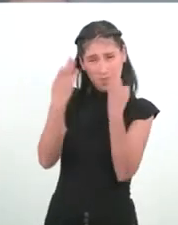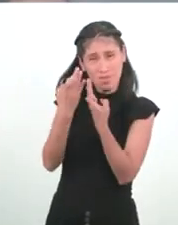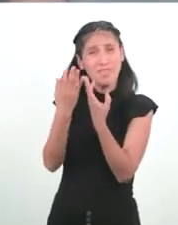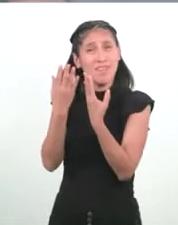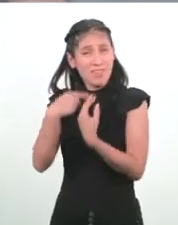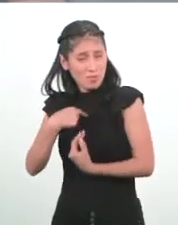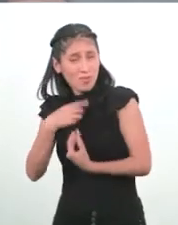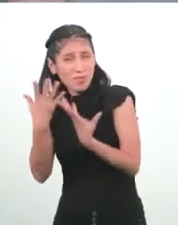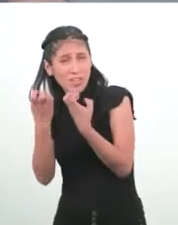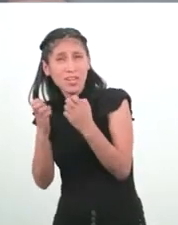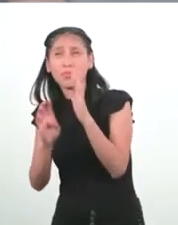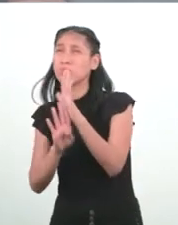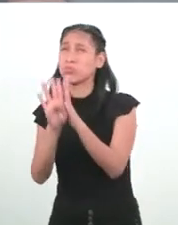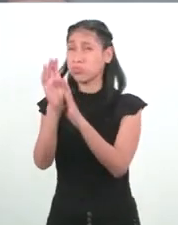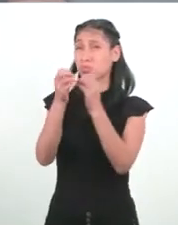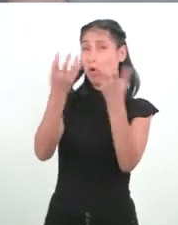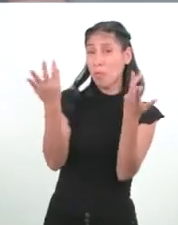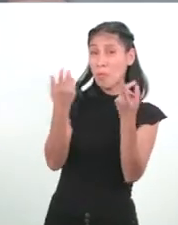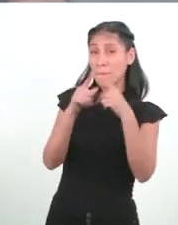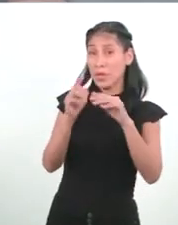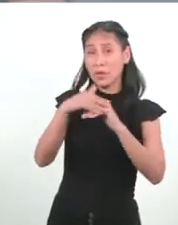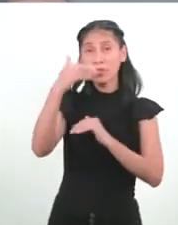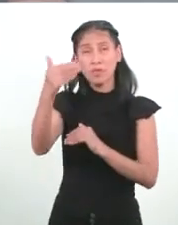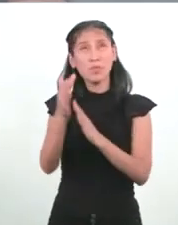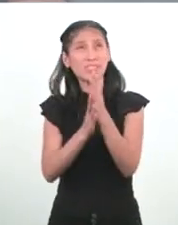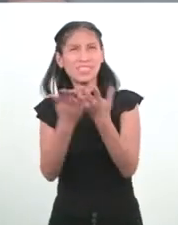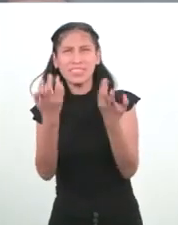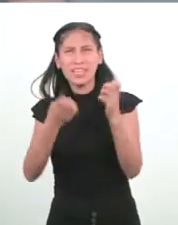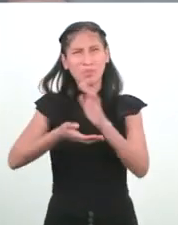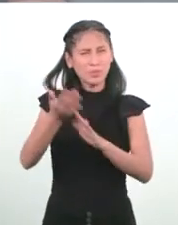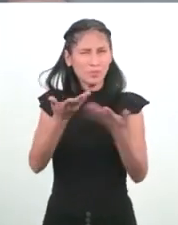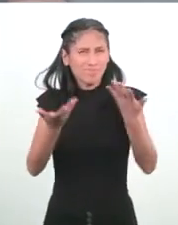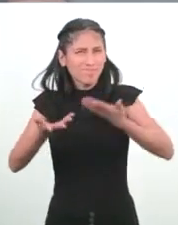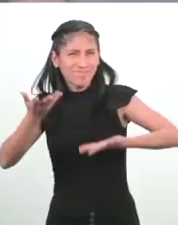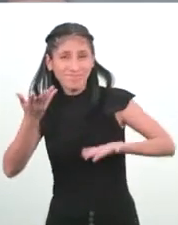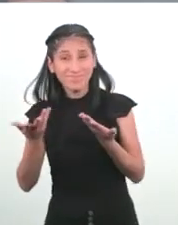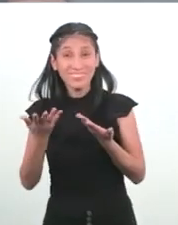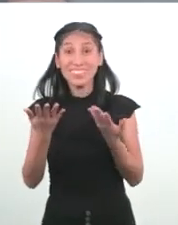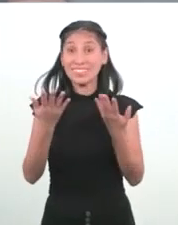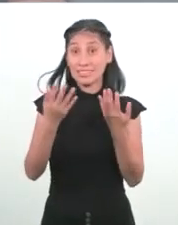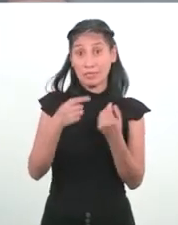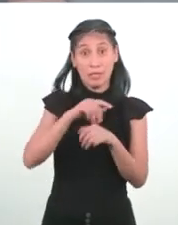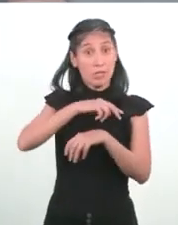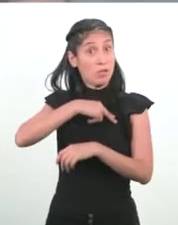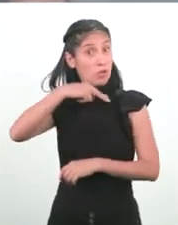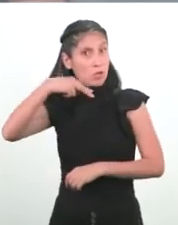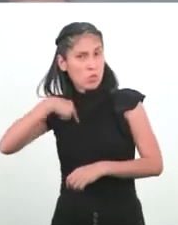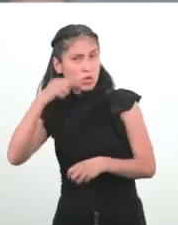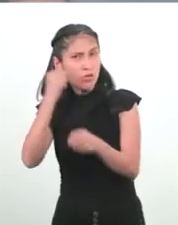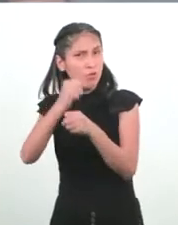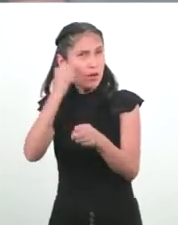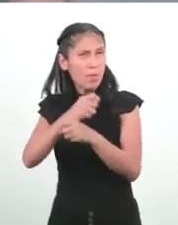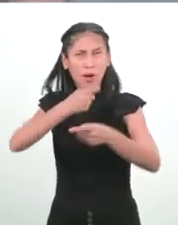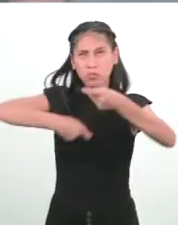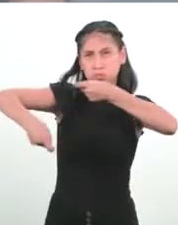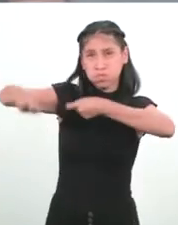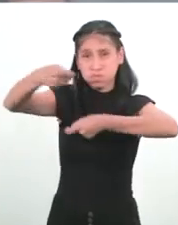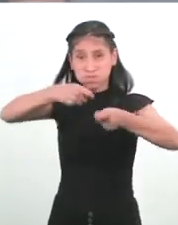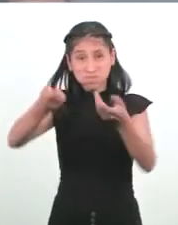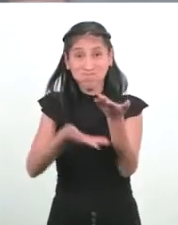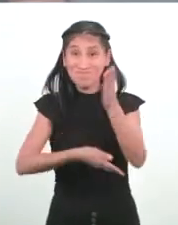conversar con Mariana Costa, queremos ir más allá. Nos gustaría que nuestros emprendimientos también tengan un impacto positivo en la